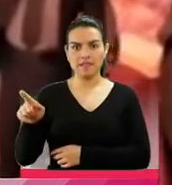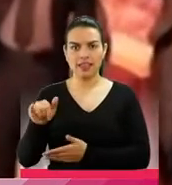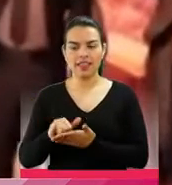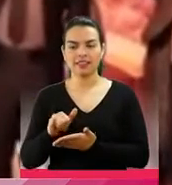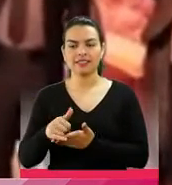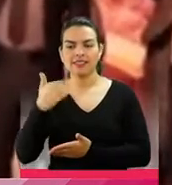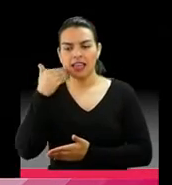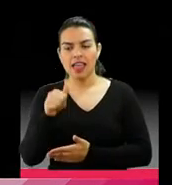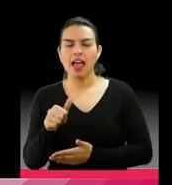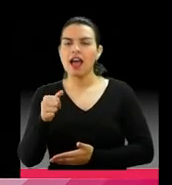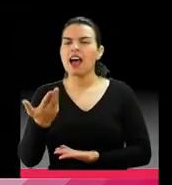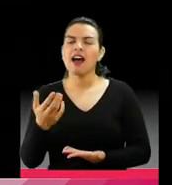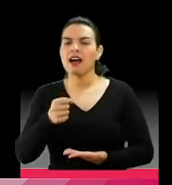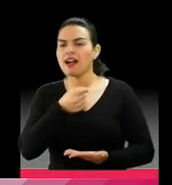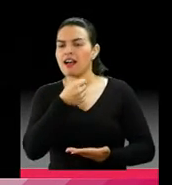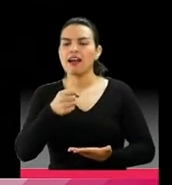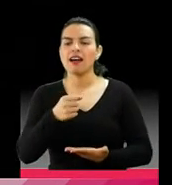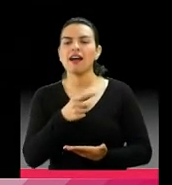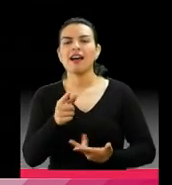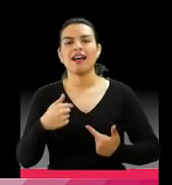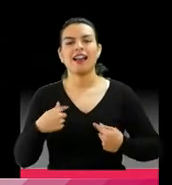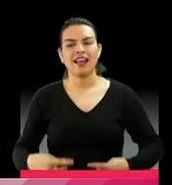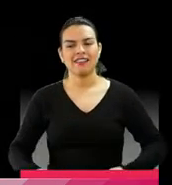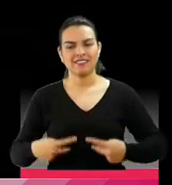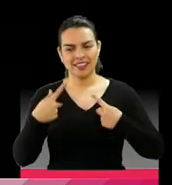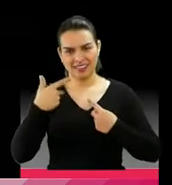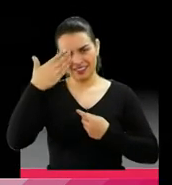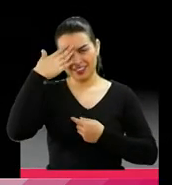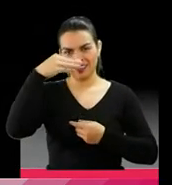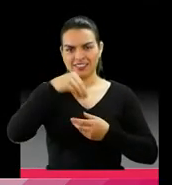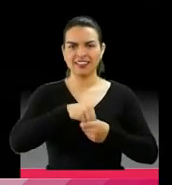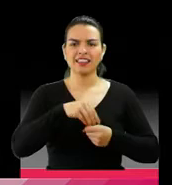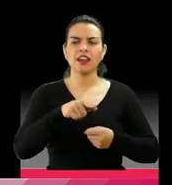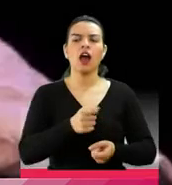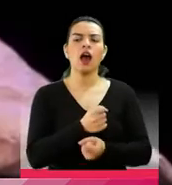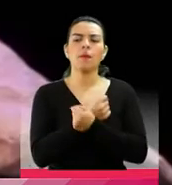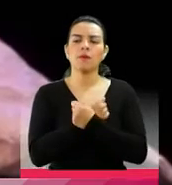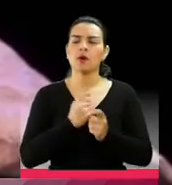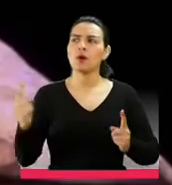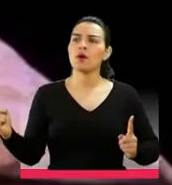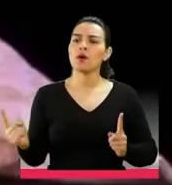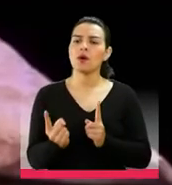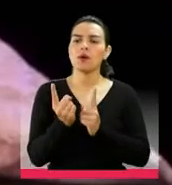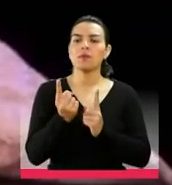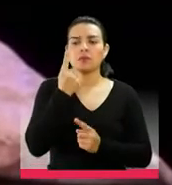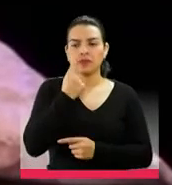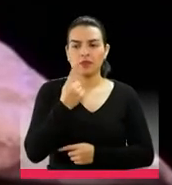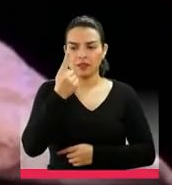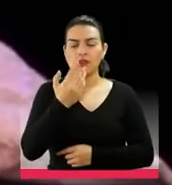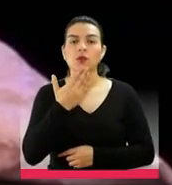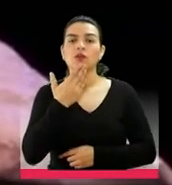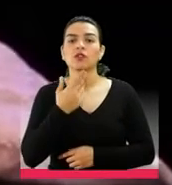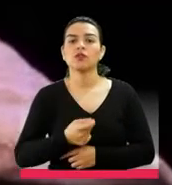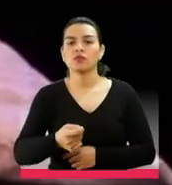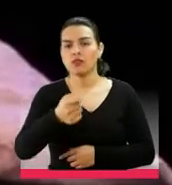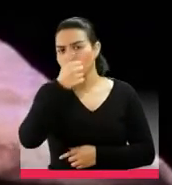vida atrapada en su condición de cortesana y el amor que llega por primera vez el domingo a las nueve de la noche